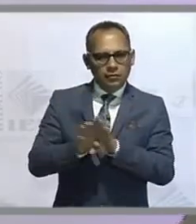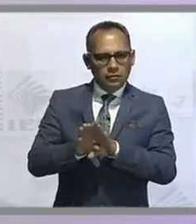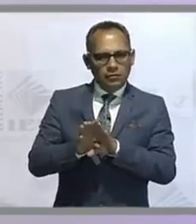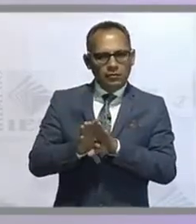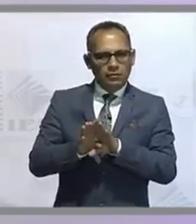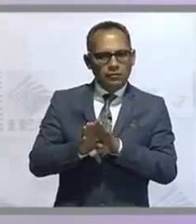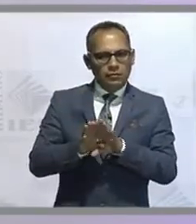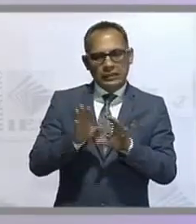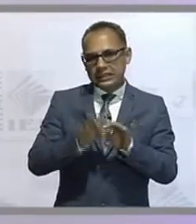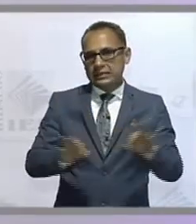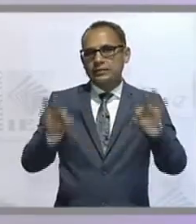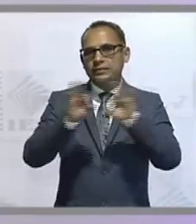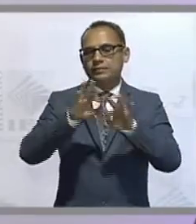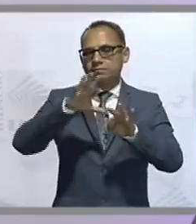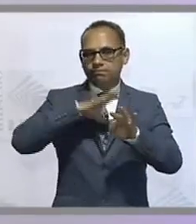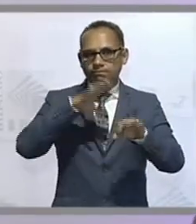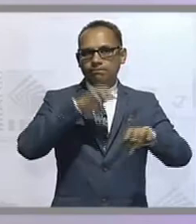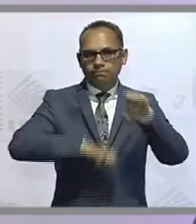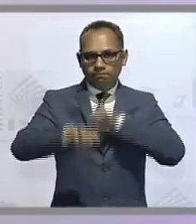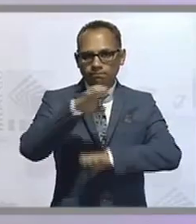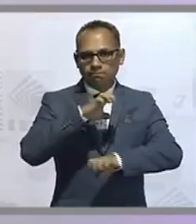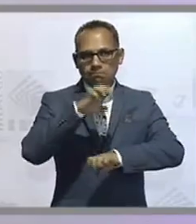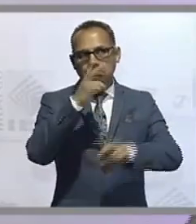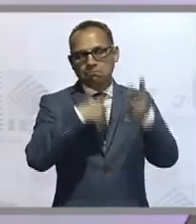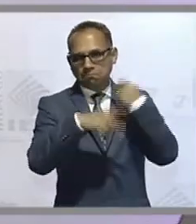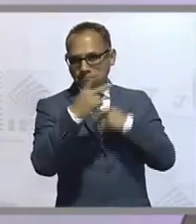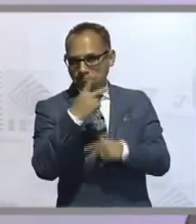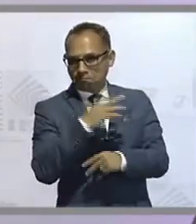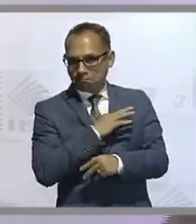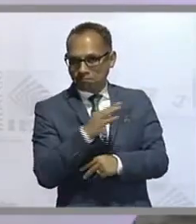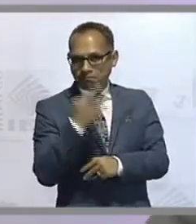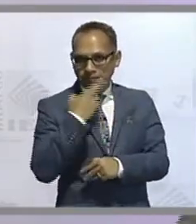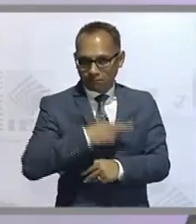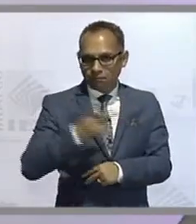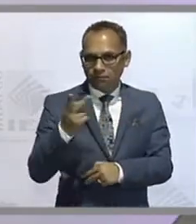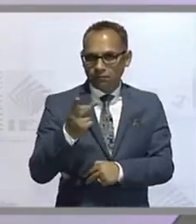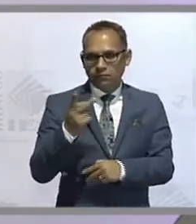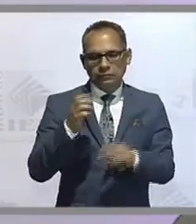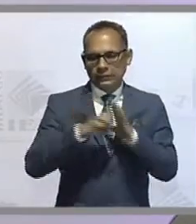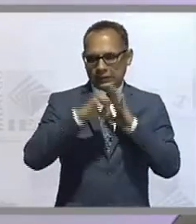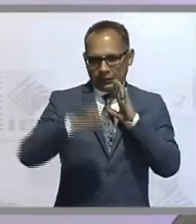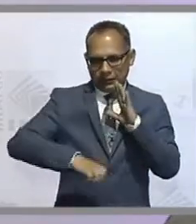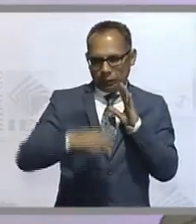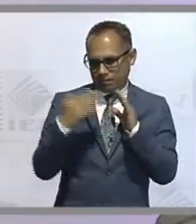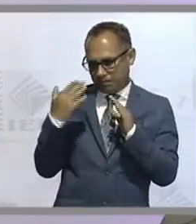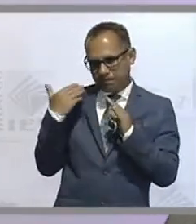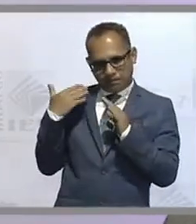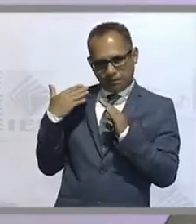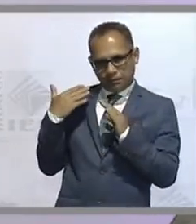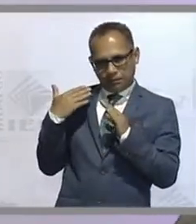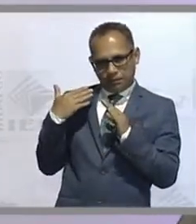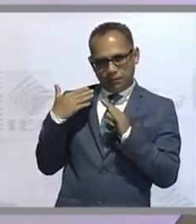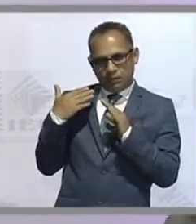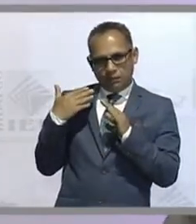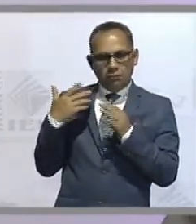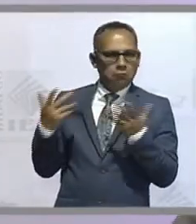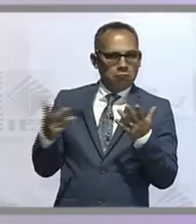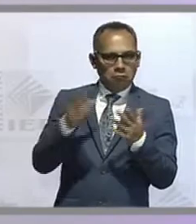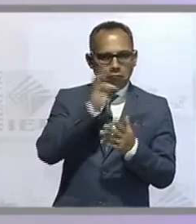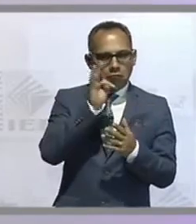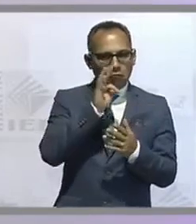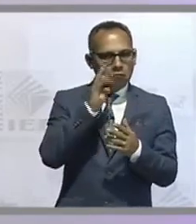de empresas un ejemplo que fue hace muy poco y que ahorita hablamos de la llegada de